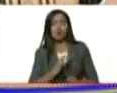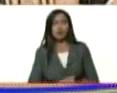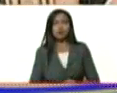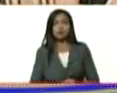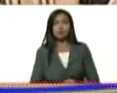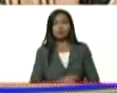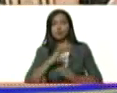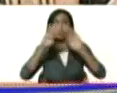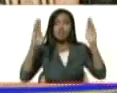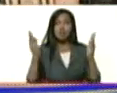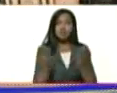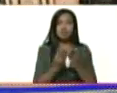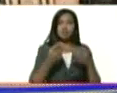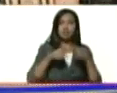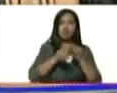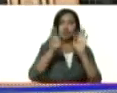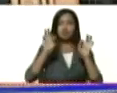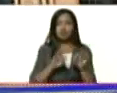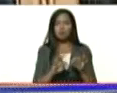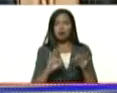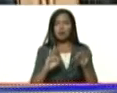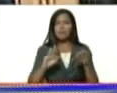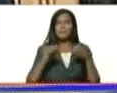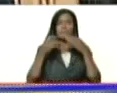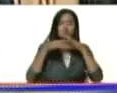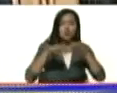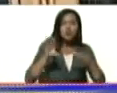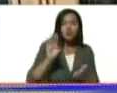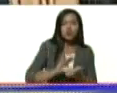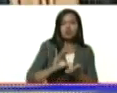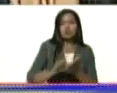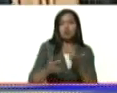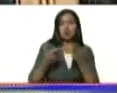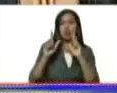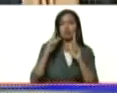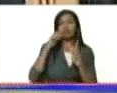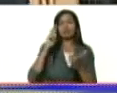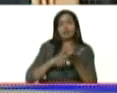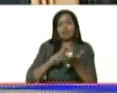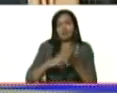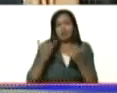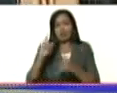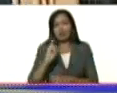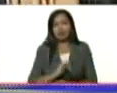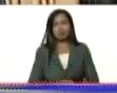ya el mundo multipolar, pluripolar, multicéntrico, es una realidad.